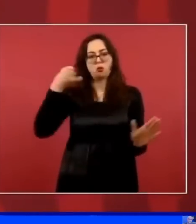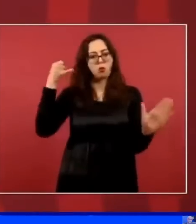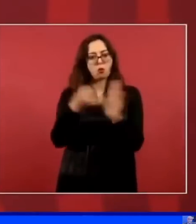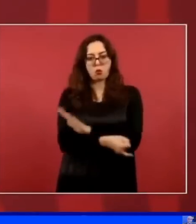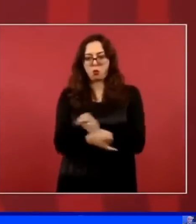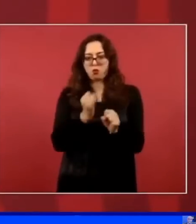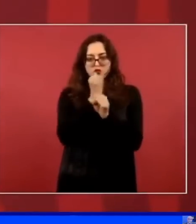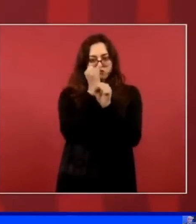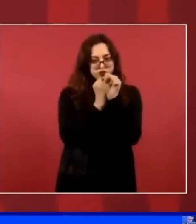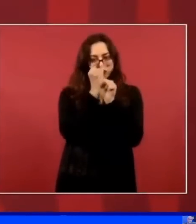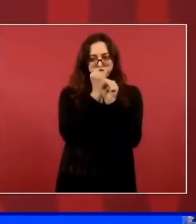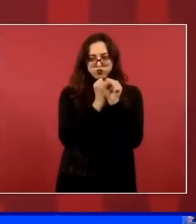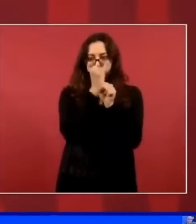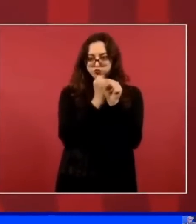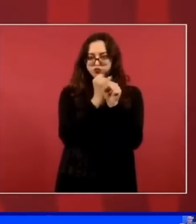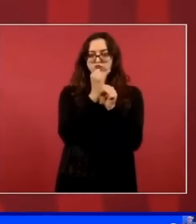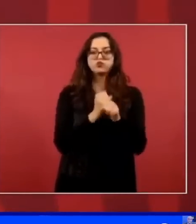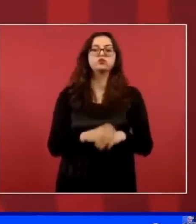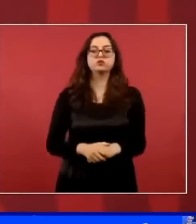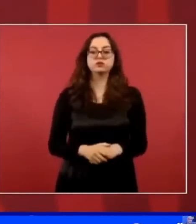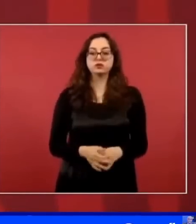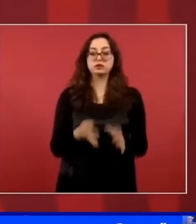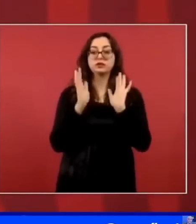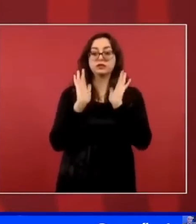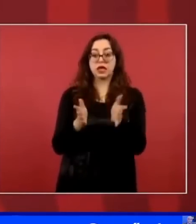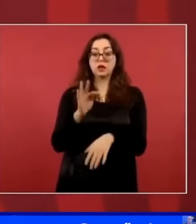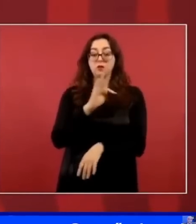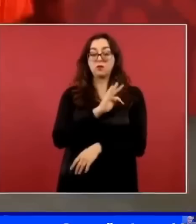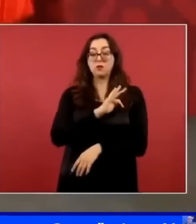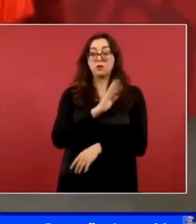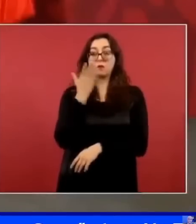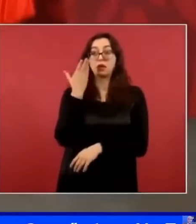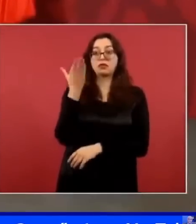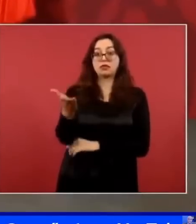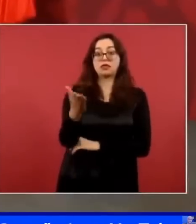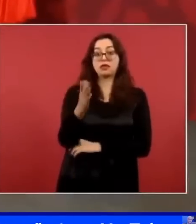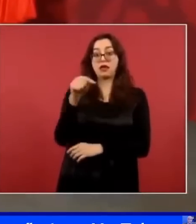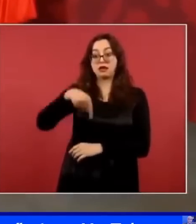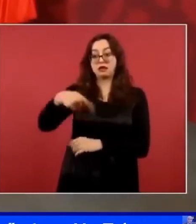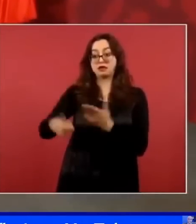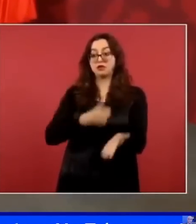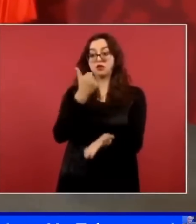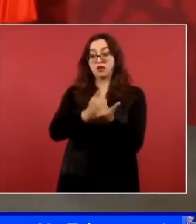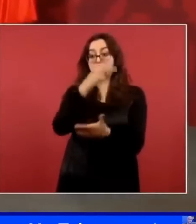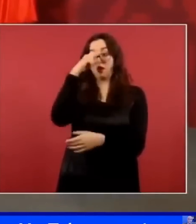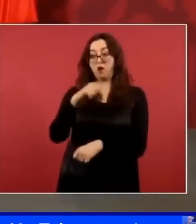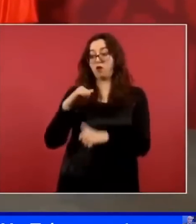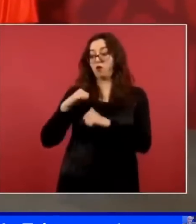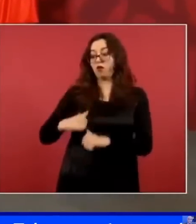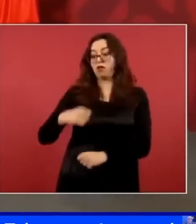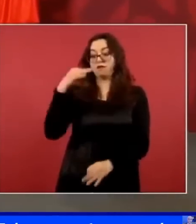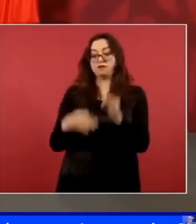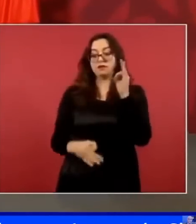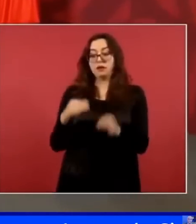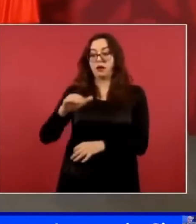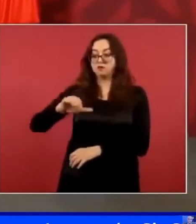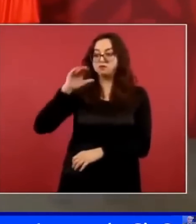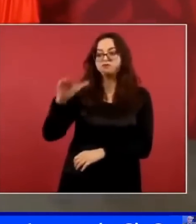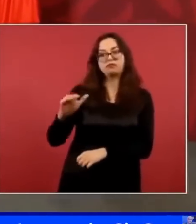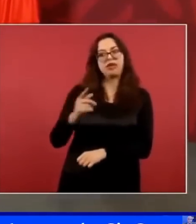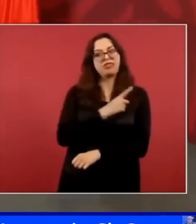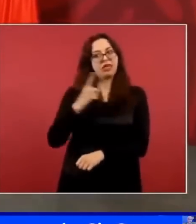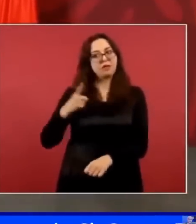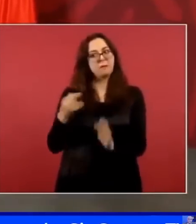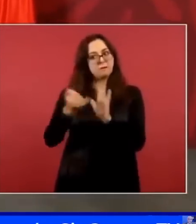Le estamos pidiendo a la Fiscalía de la Ciudad de México, pero a